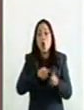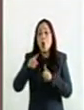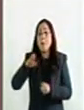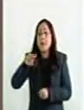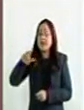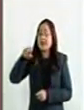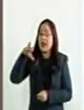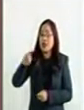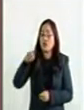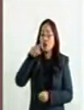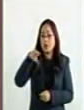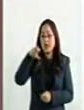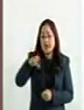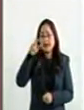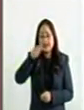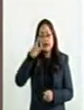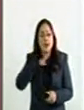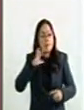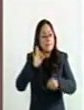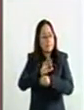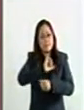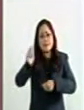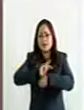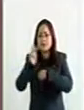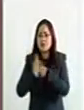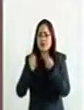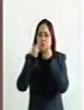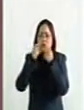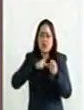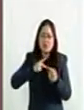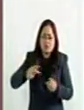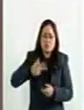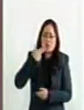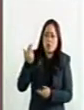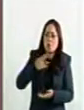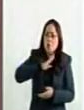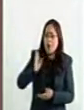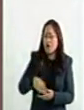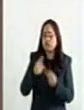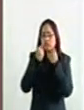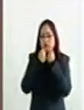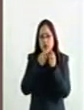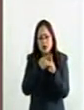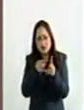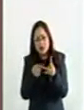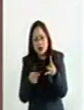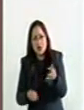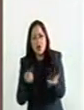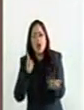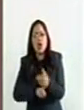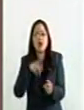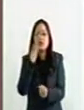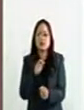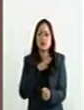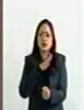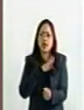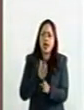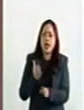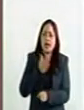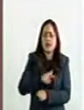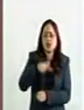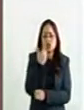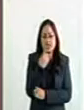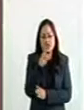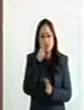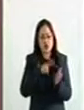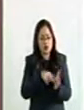significara para él perder la vida. En todas y cada uno de esos actos está presente el espíritu desprendido de aquel 12 de diciembre